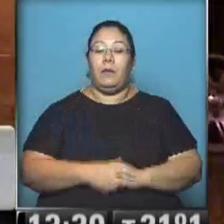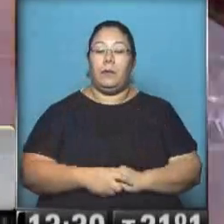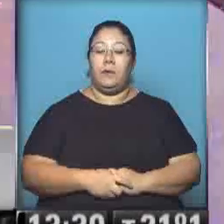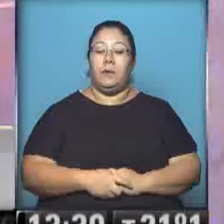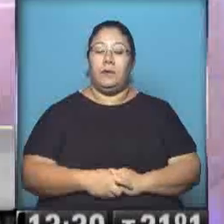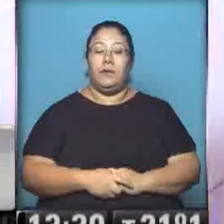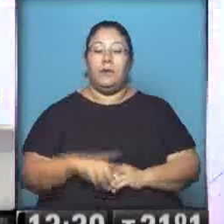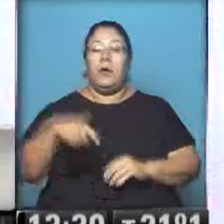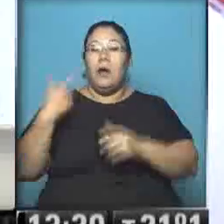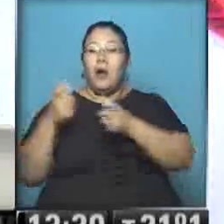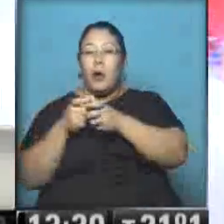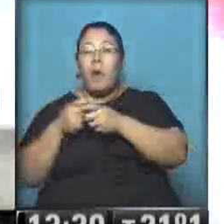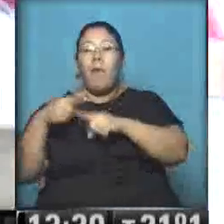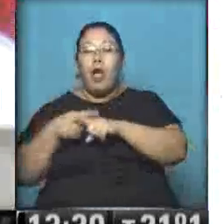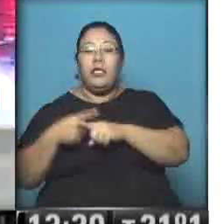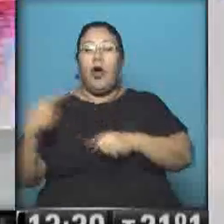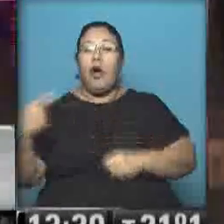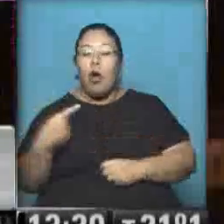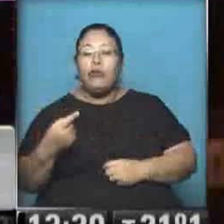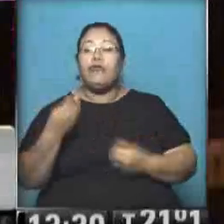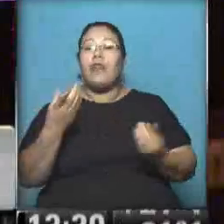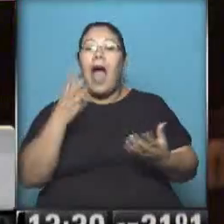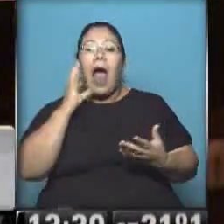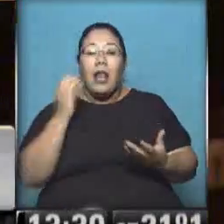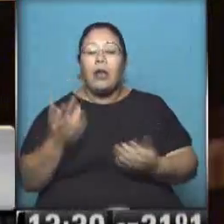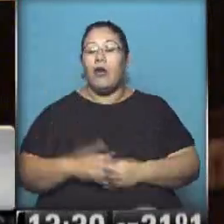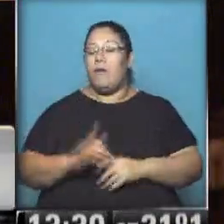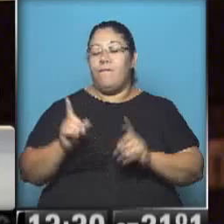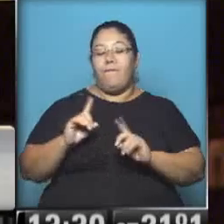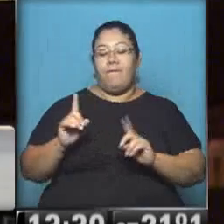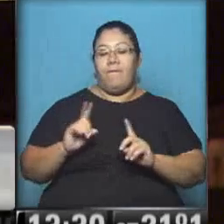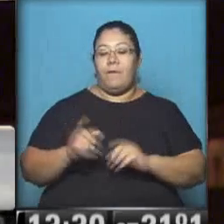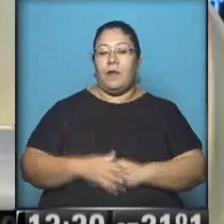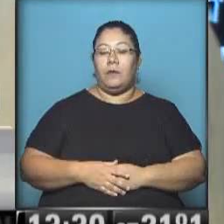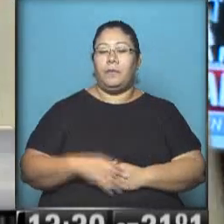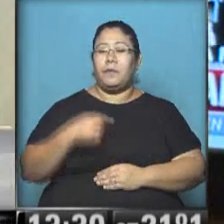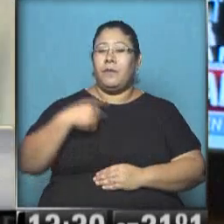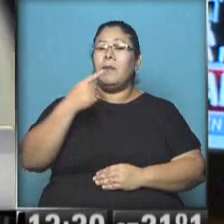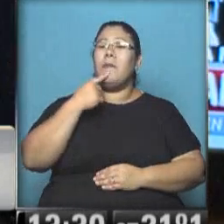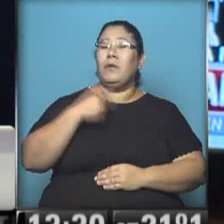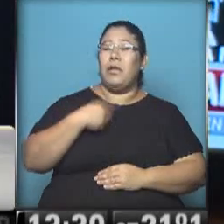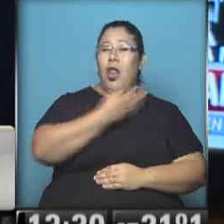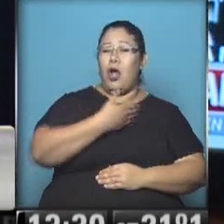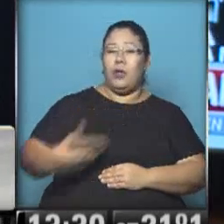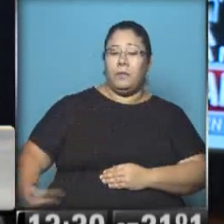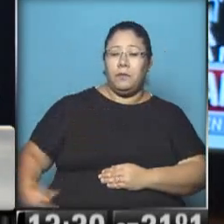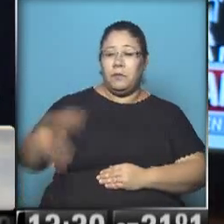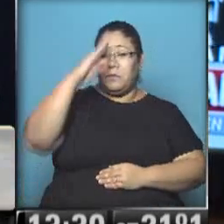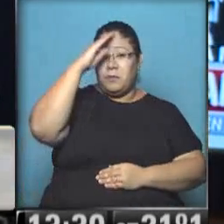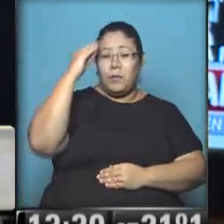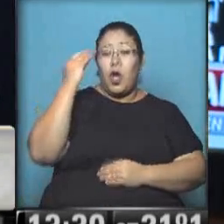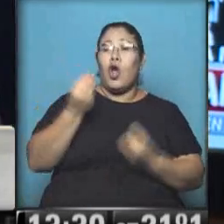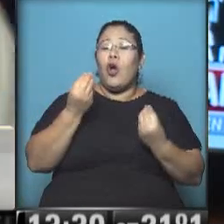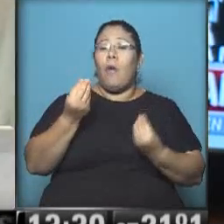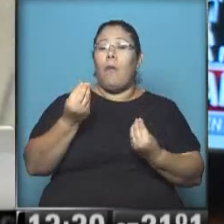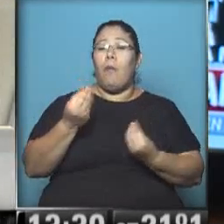de la oposición, esto no afecta al gobierno. No, si inclusive me preguntaban por el ánimo de la presidenta, el ánimo era muy bueno, yo no había hablado